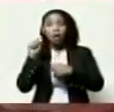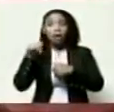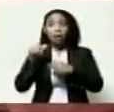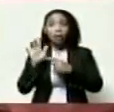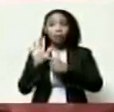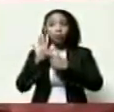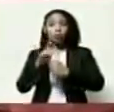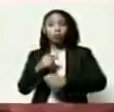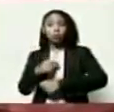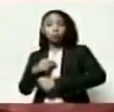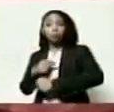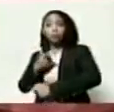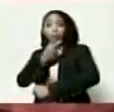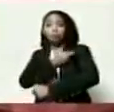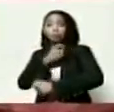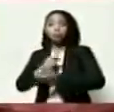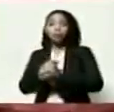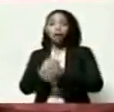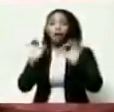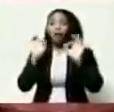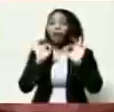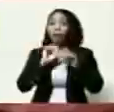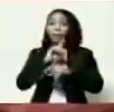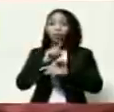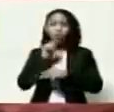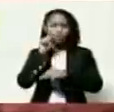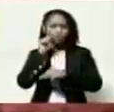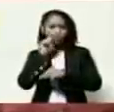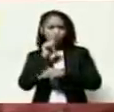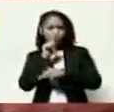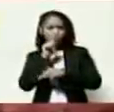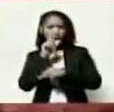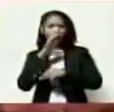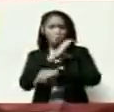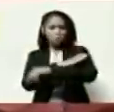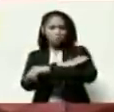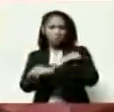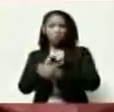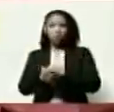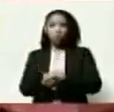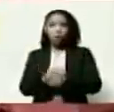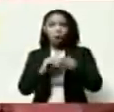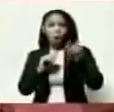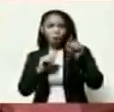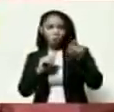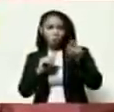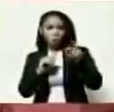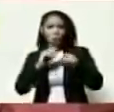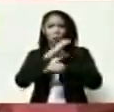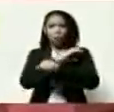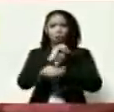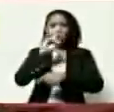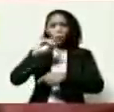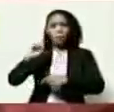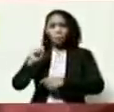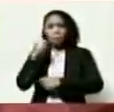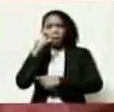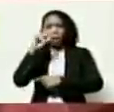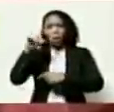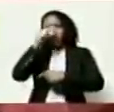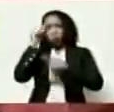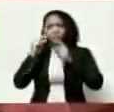brazo. Y nadie les preguntaba, epa, pero tú eres ADECO. Tú eres Copellano, tú eres de Primera Justicia. No, no,